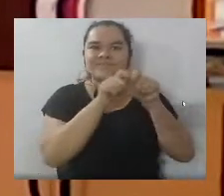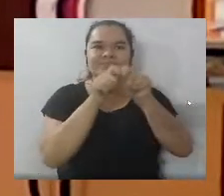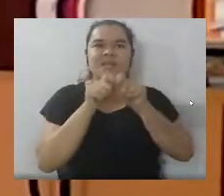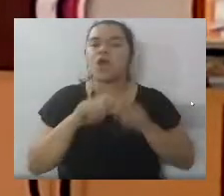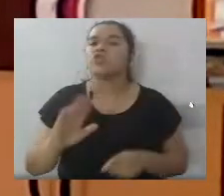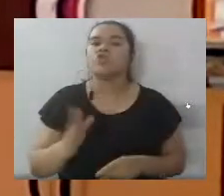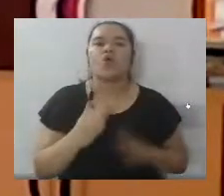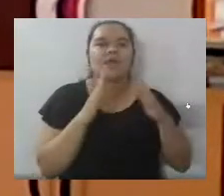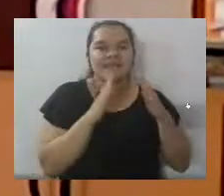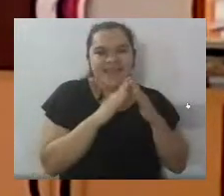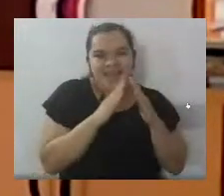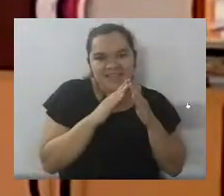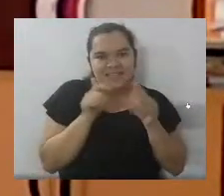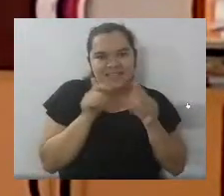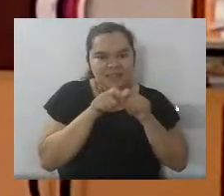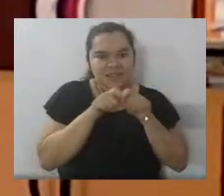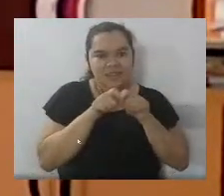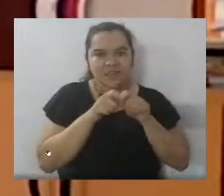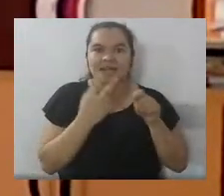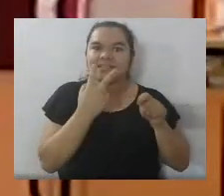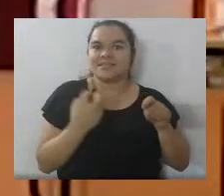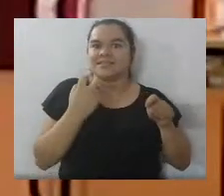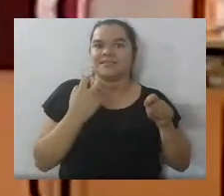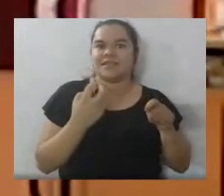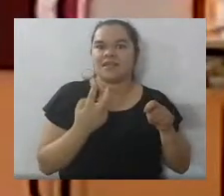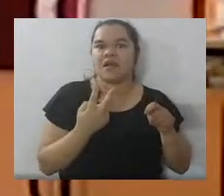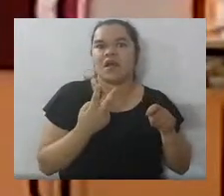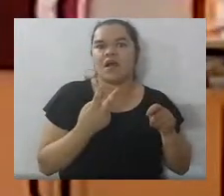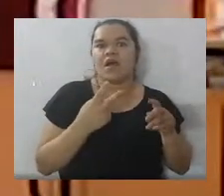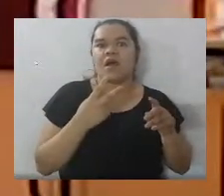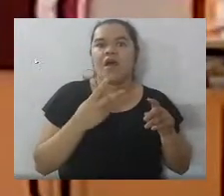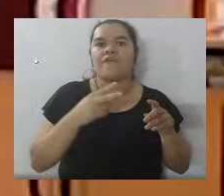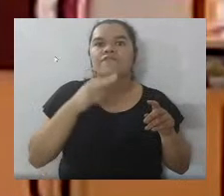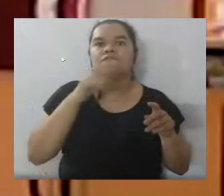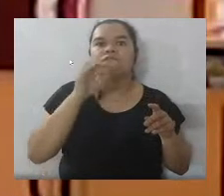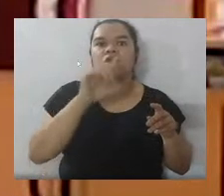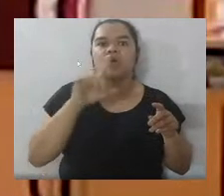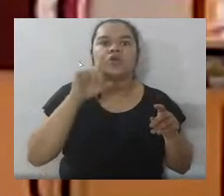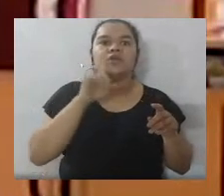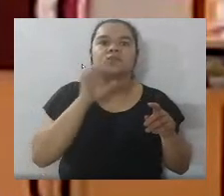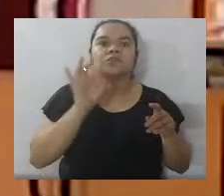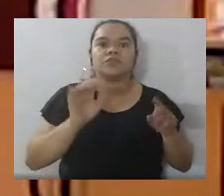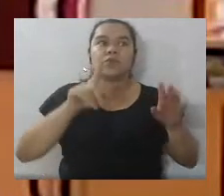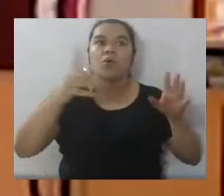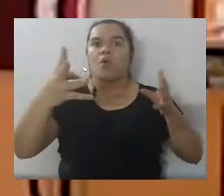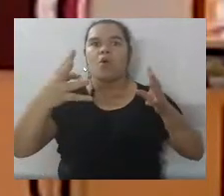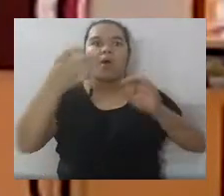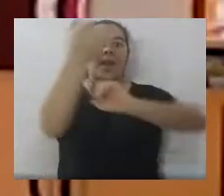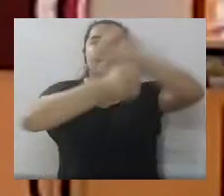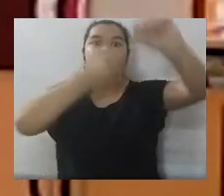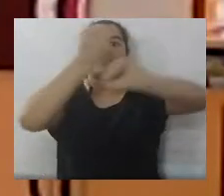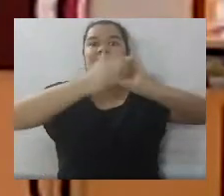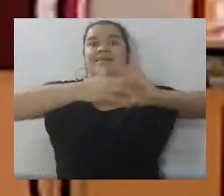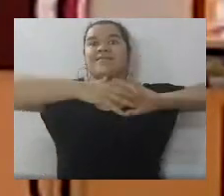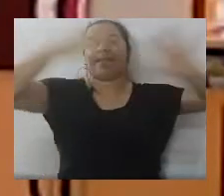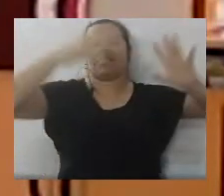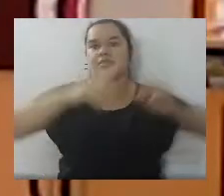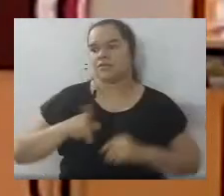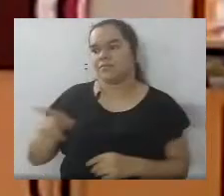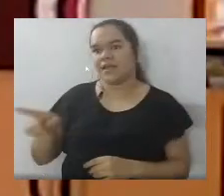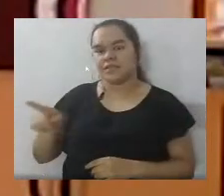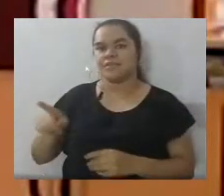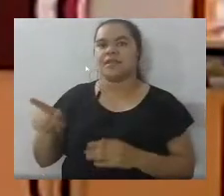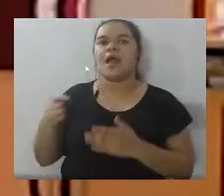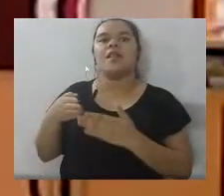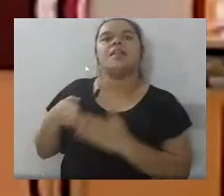eléctricas en todos los niveles de tensión. El ingeniero mecánico tiene una limitación hasta el campo de la media tensión, que son los